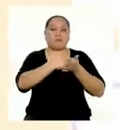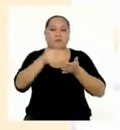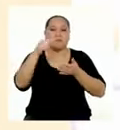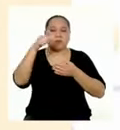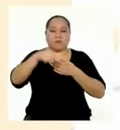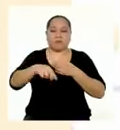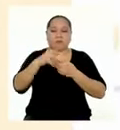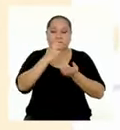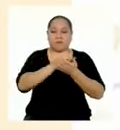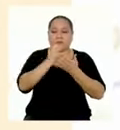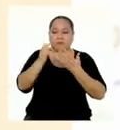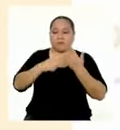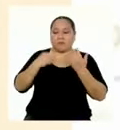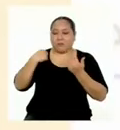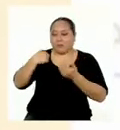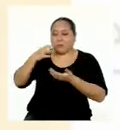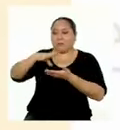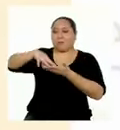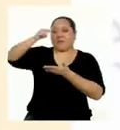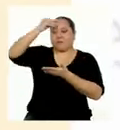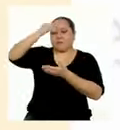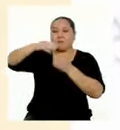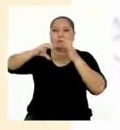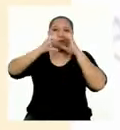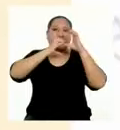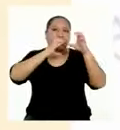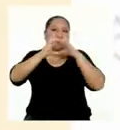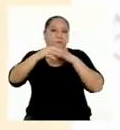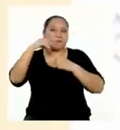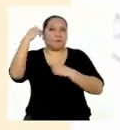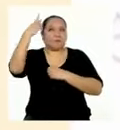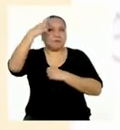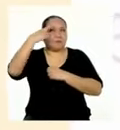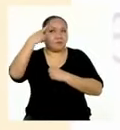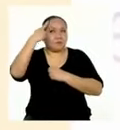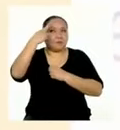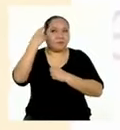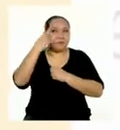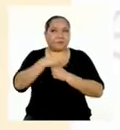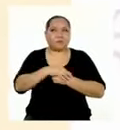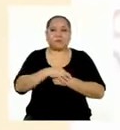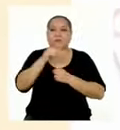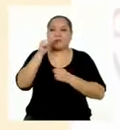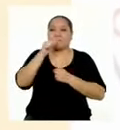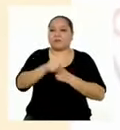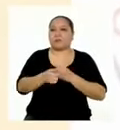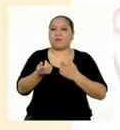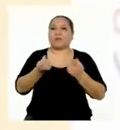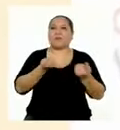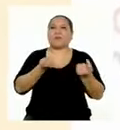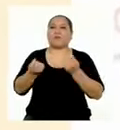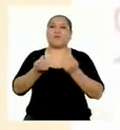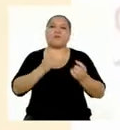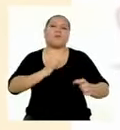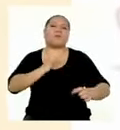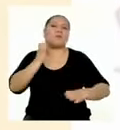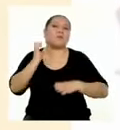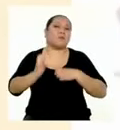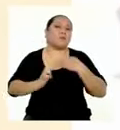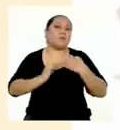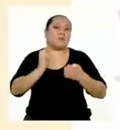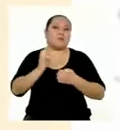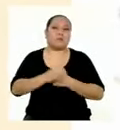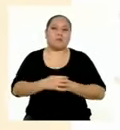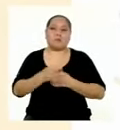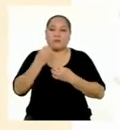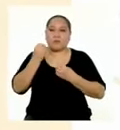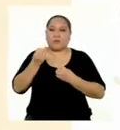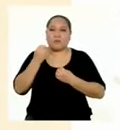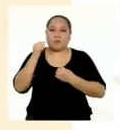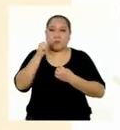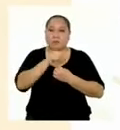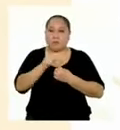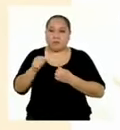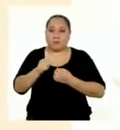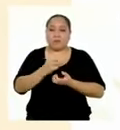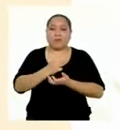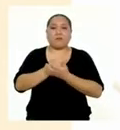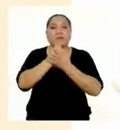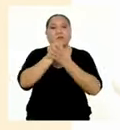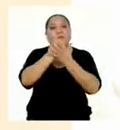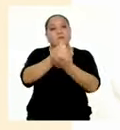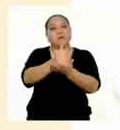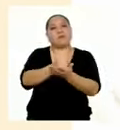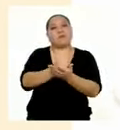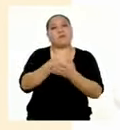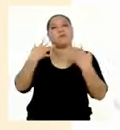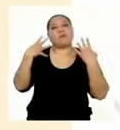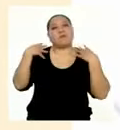el programa he estado aprendiendo, conversando y reflexionando en torno al manejo de nuestras emociones y cómo esto puede